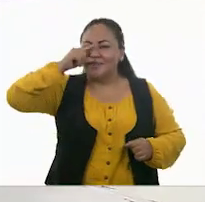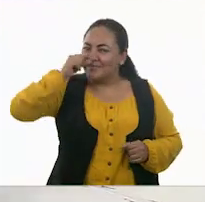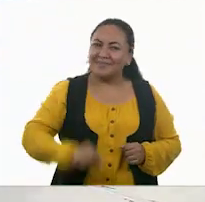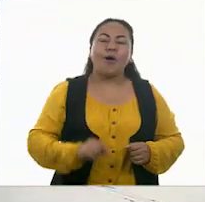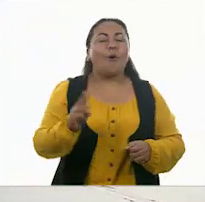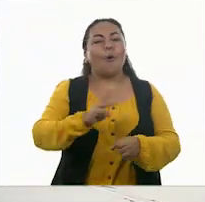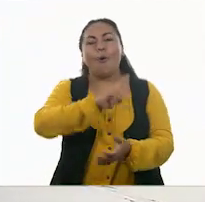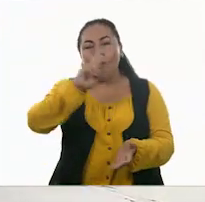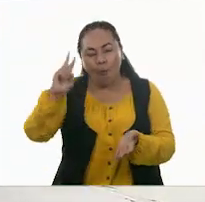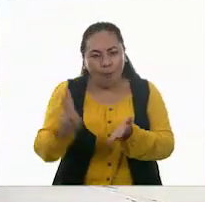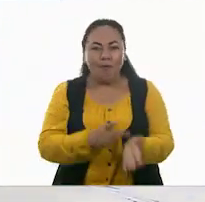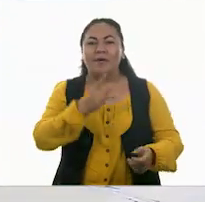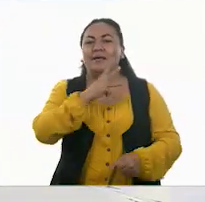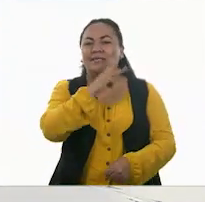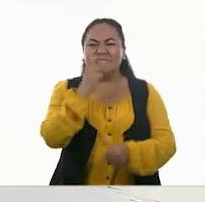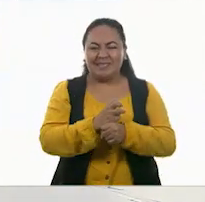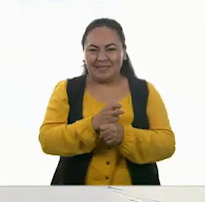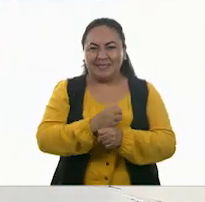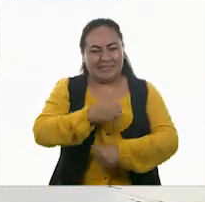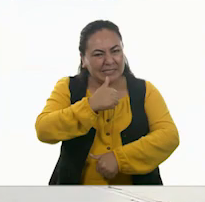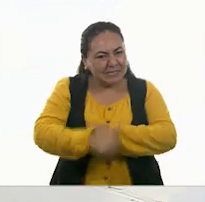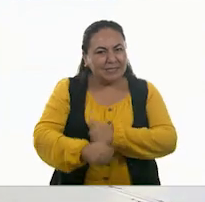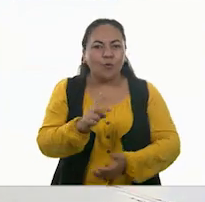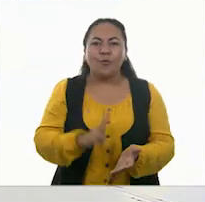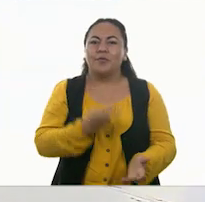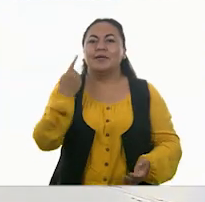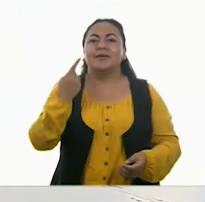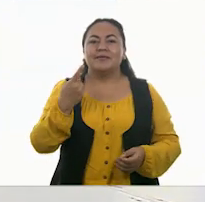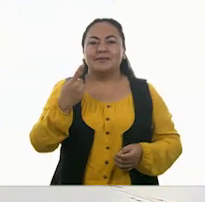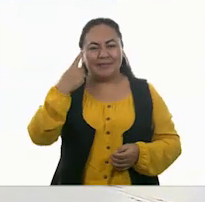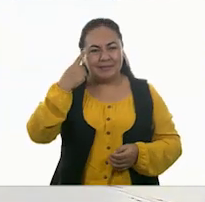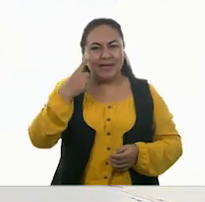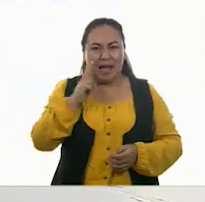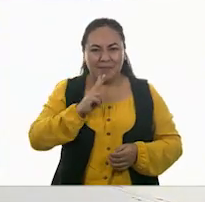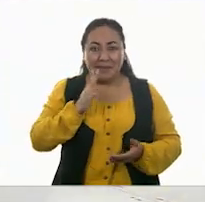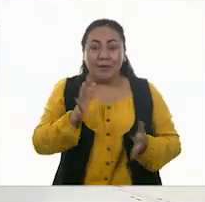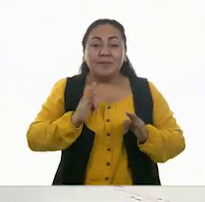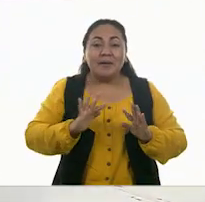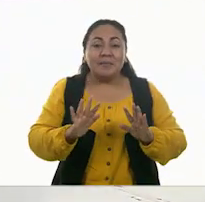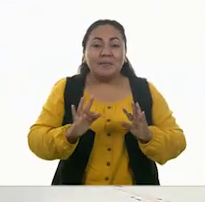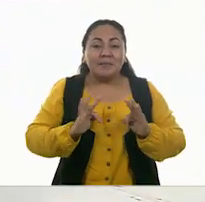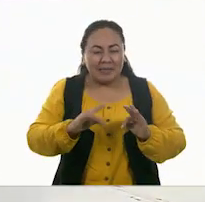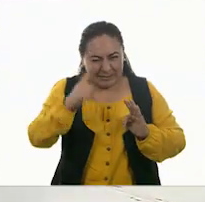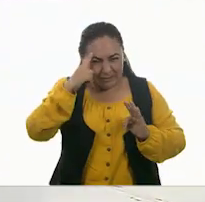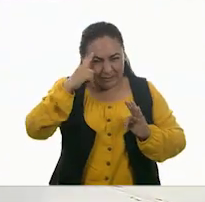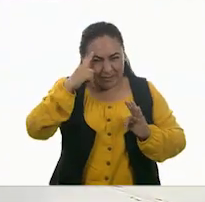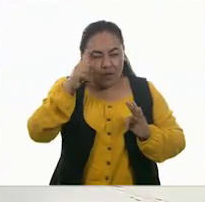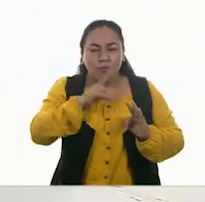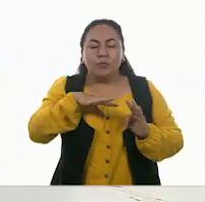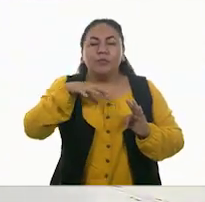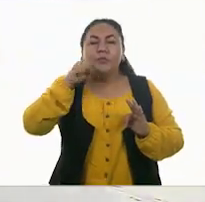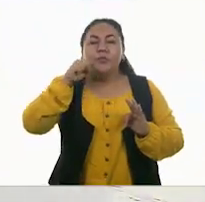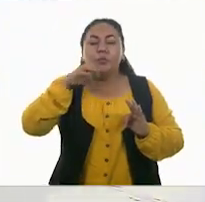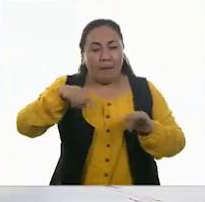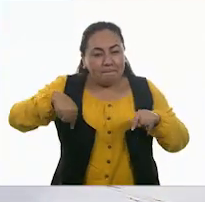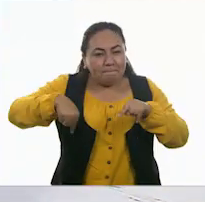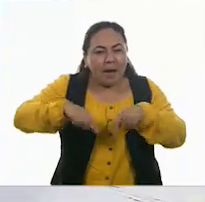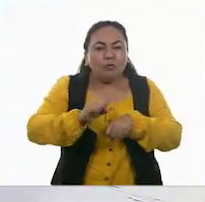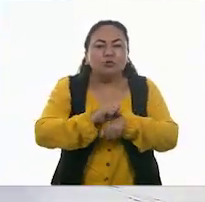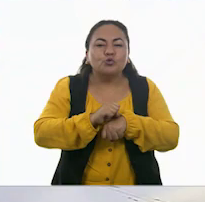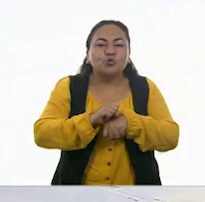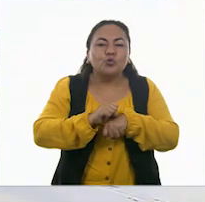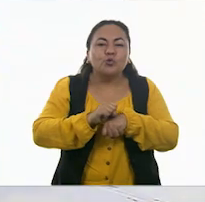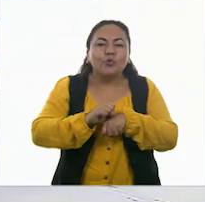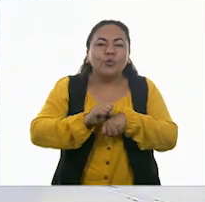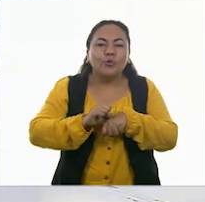Venga, tercera oportunidad allá en casita. Suave, respira al final. Respira. Concéntrate. Y dispara suavecito. Ahí